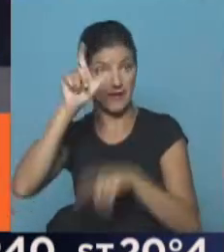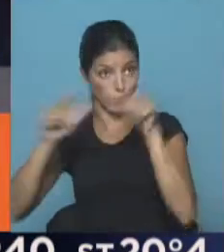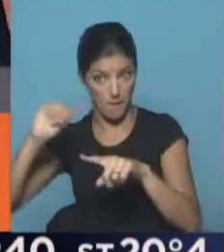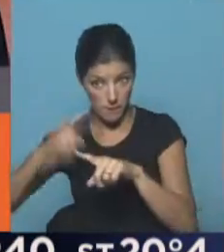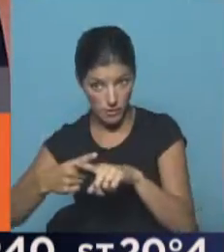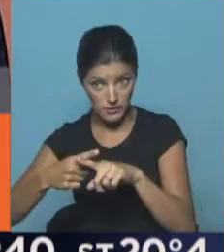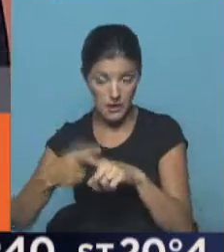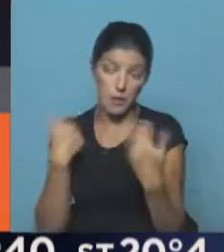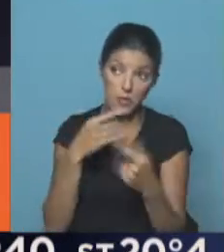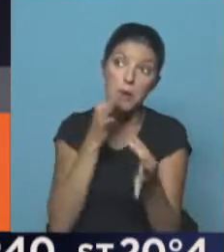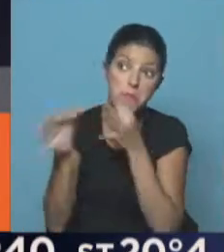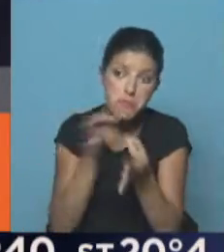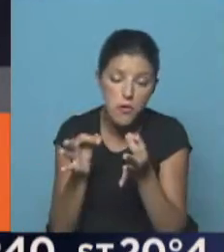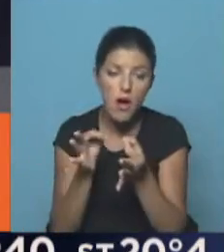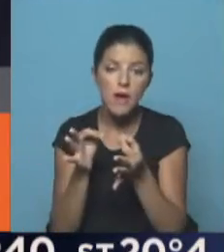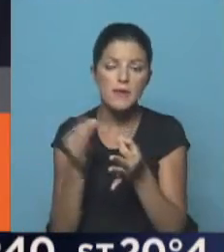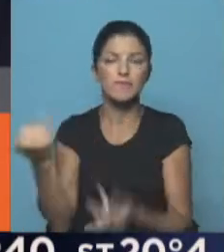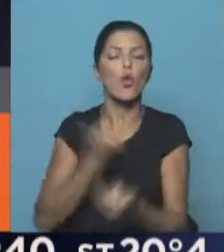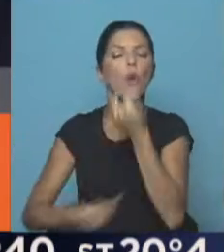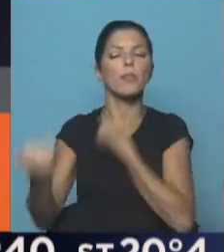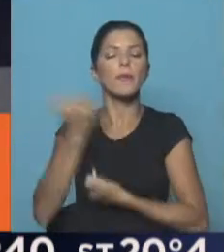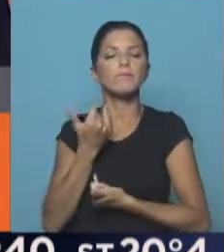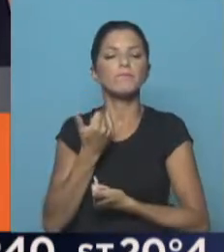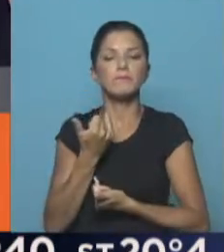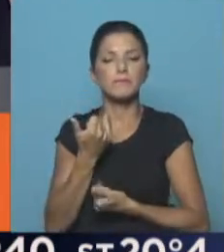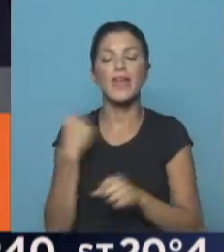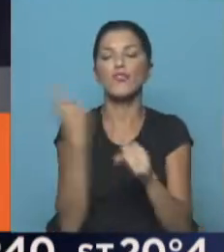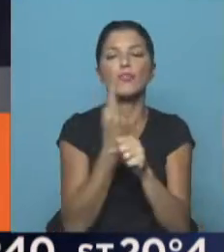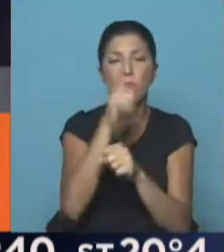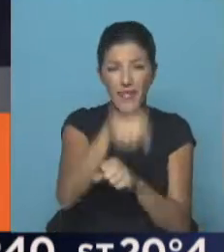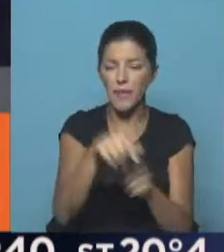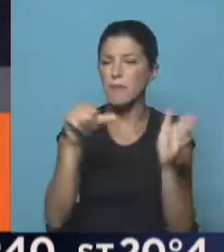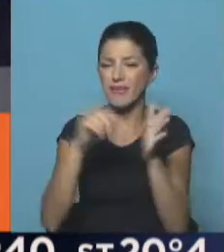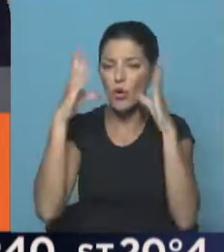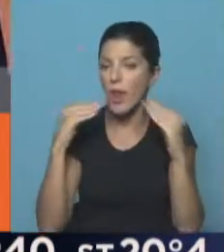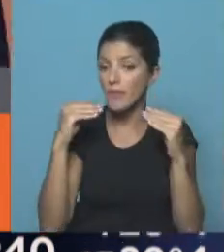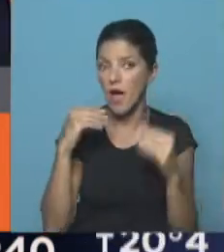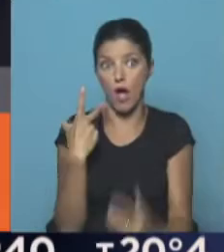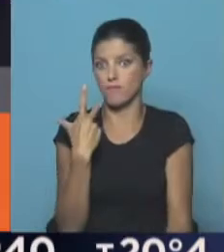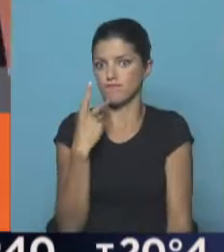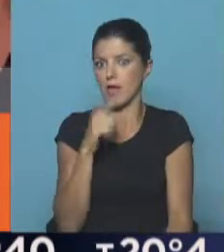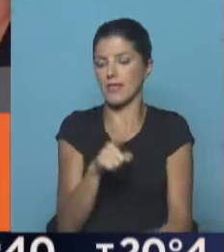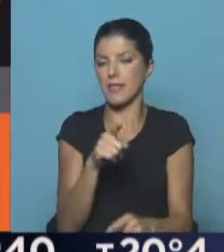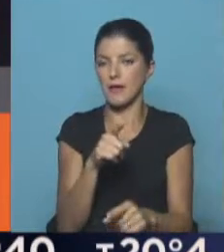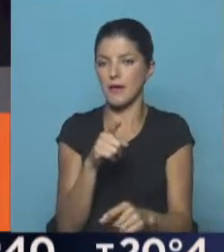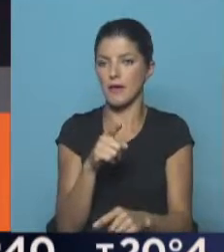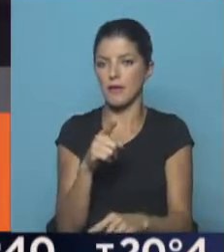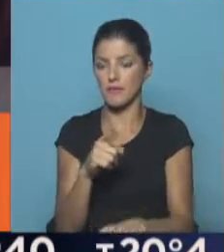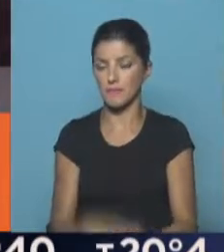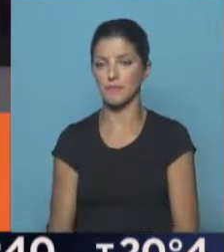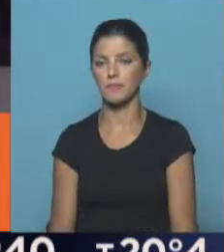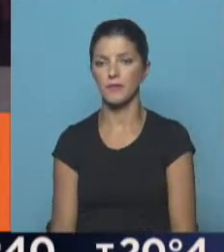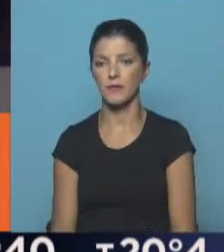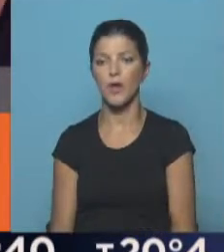la que uno conversaba, es que de ninguna manera se permitiría en este país que el radicalismo fuera